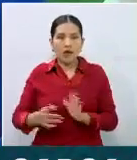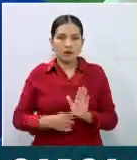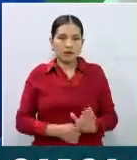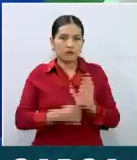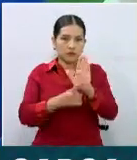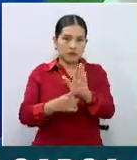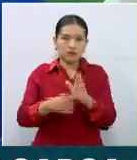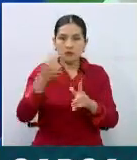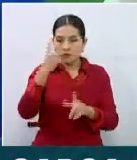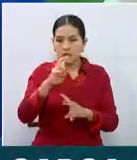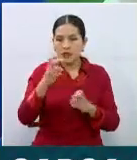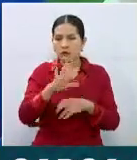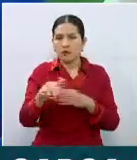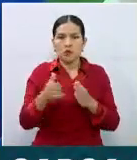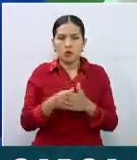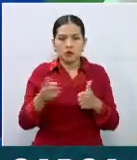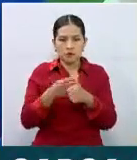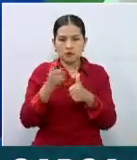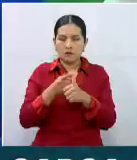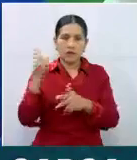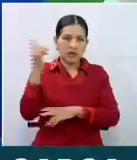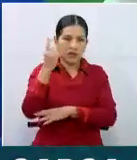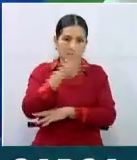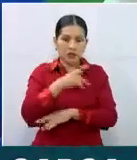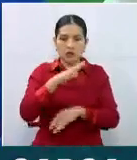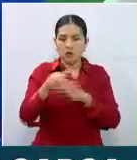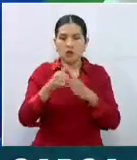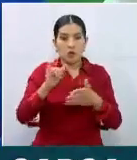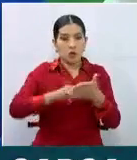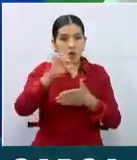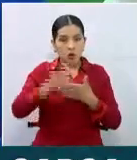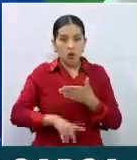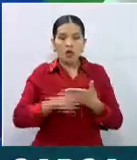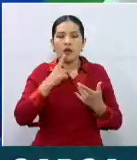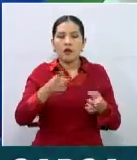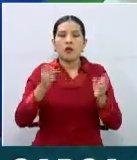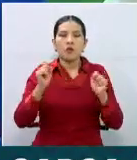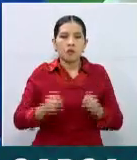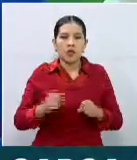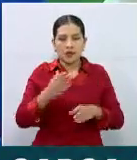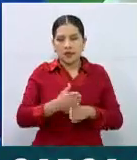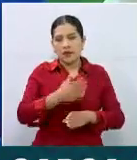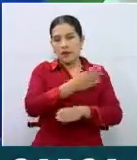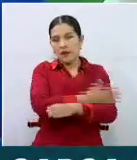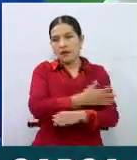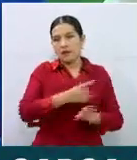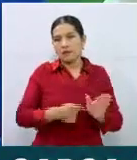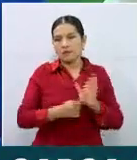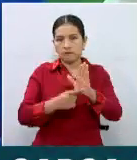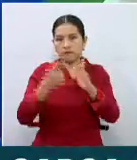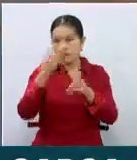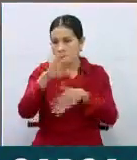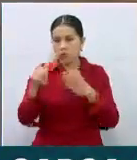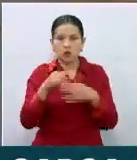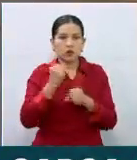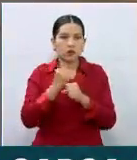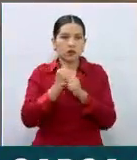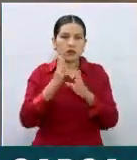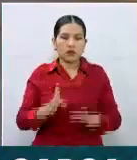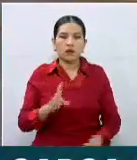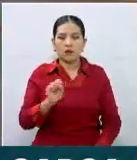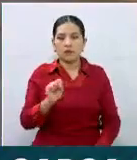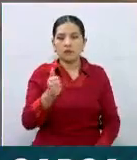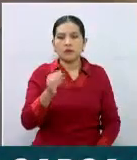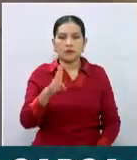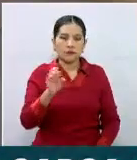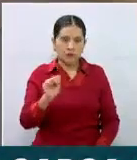primeros días de julio se esté por lo menos dando algún anticipo a los trabajadores de SAPSA.